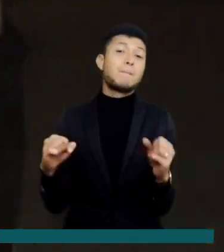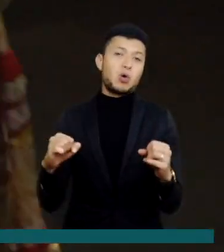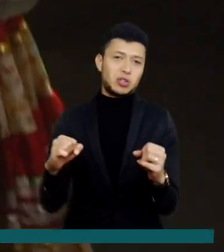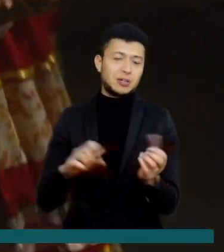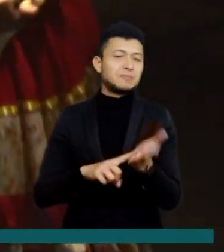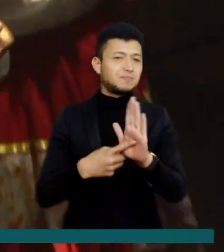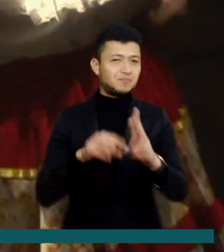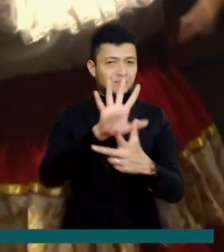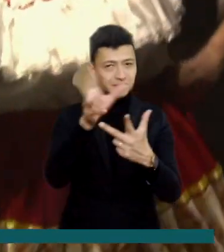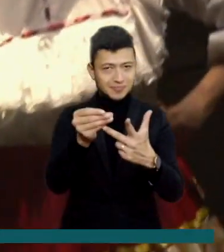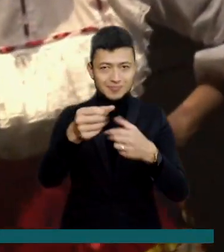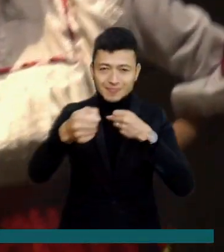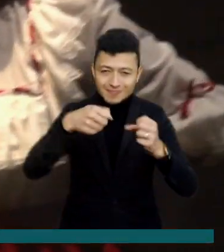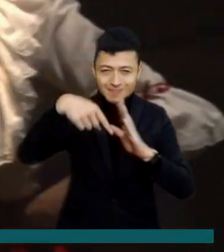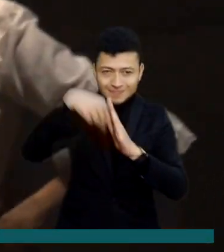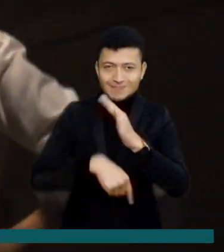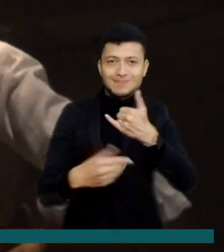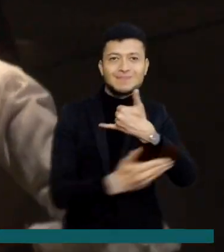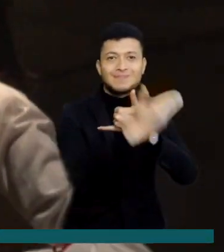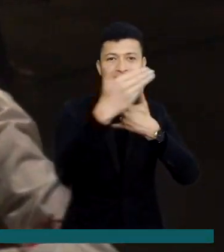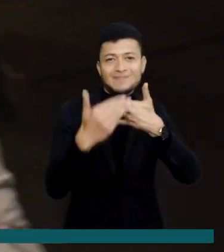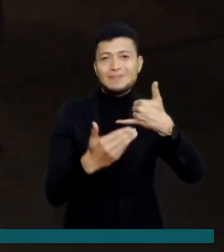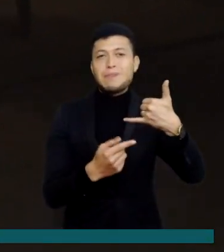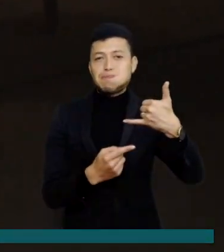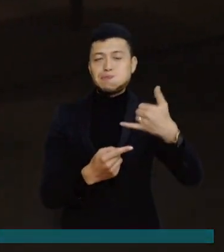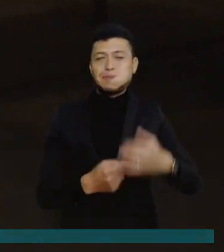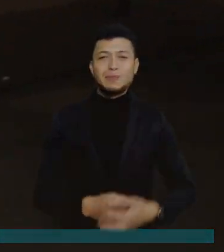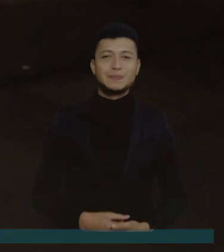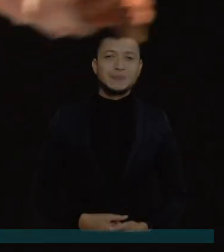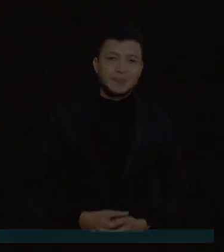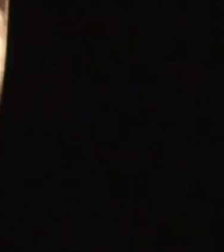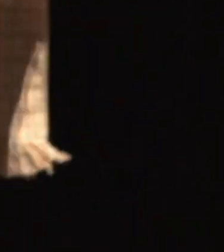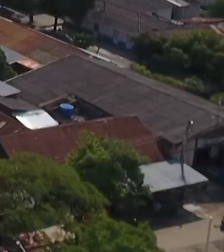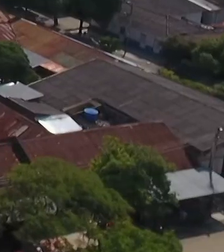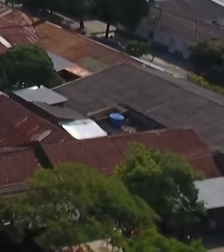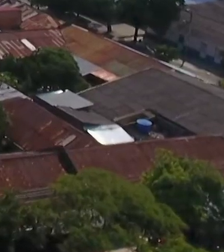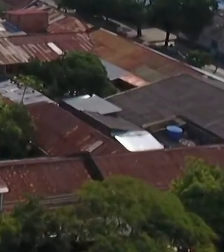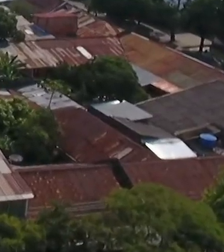Estamos en Enlace 13, periodismo a profundidad en nuestras regiones.